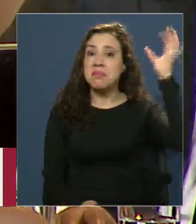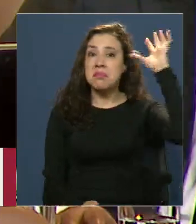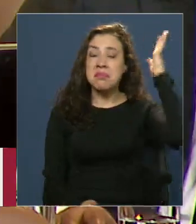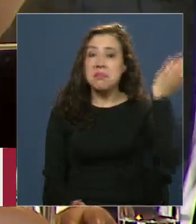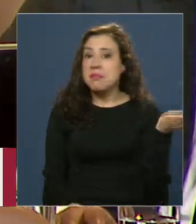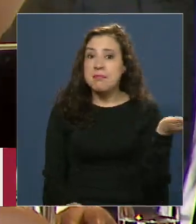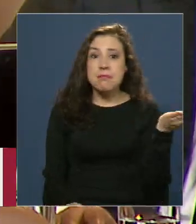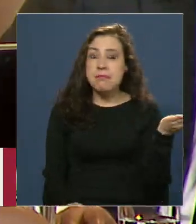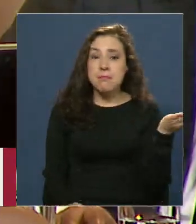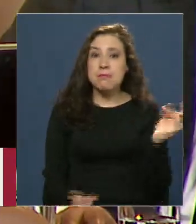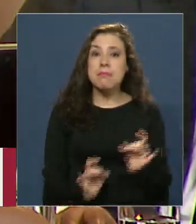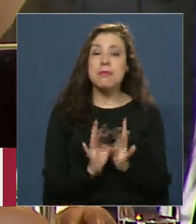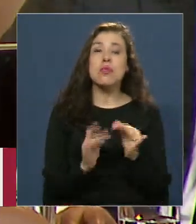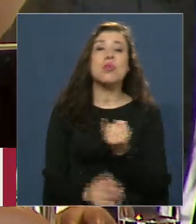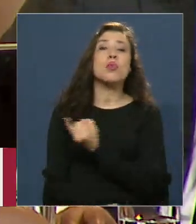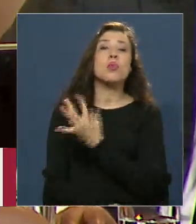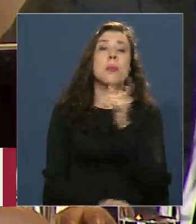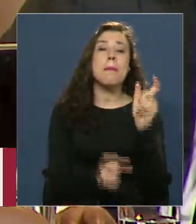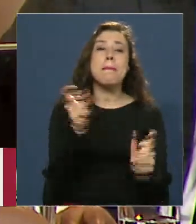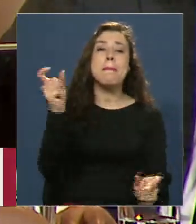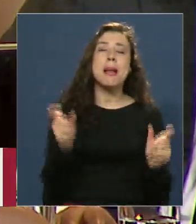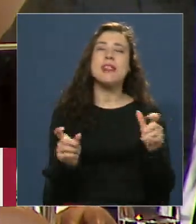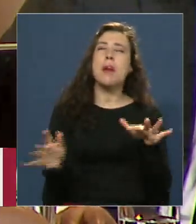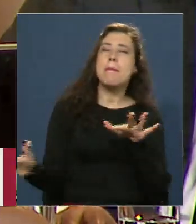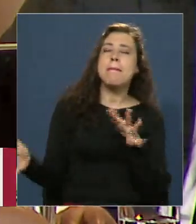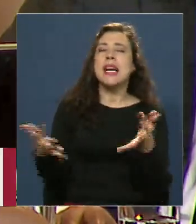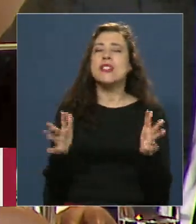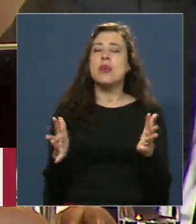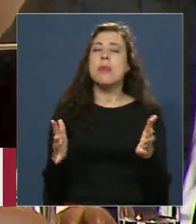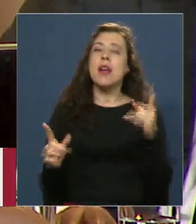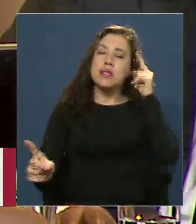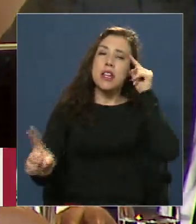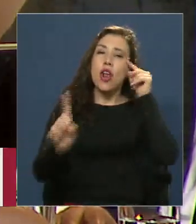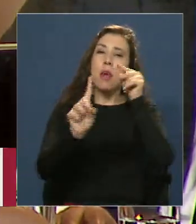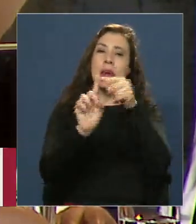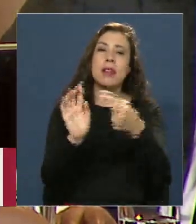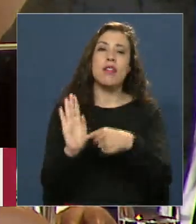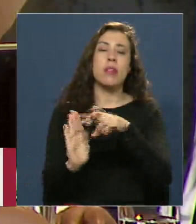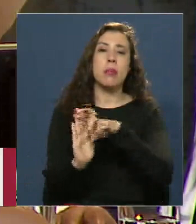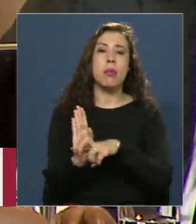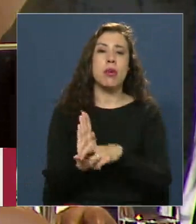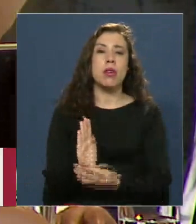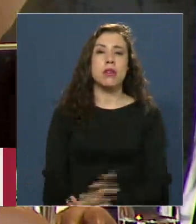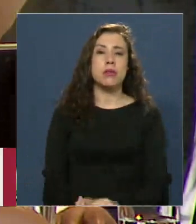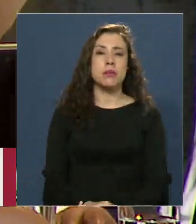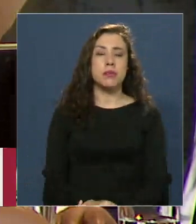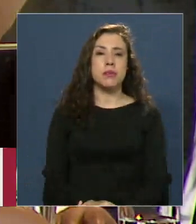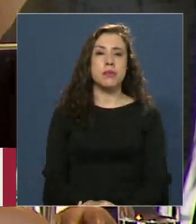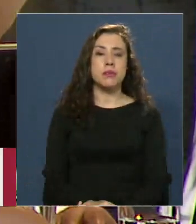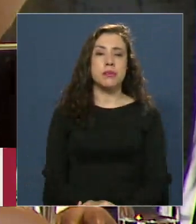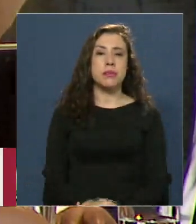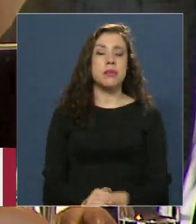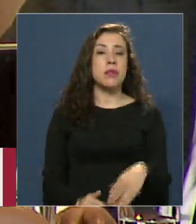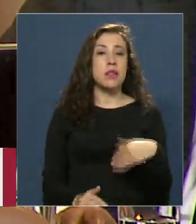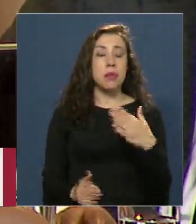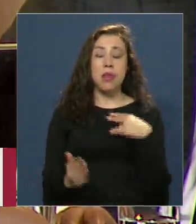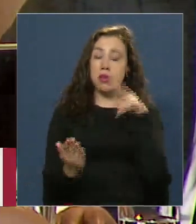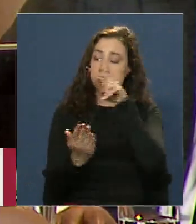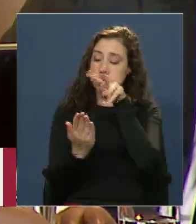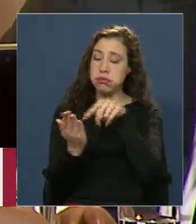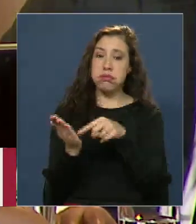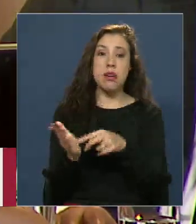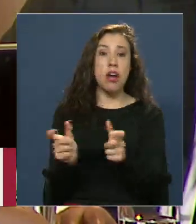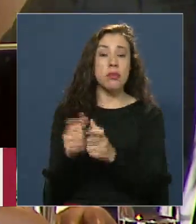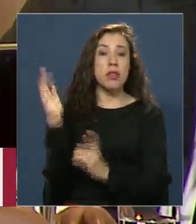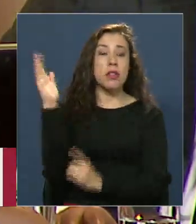con claridad a cuánta población estimada está destinado este proyecto. Tras el paso por las comisiones de